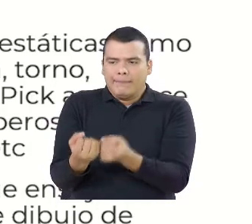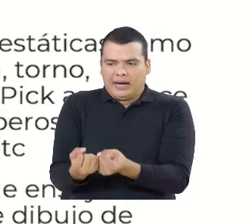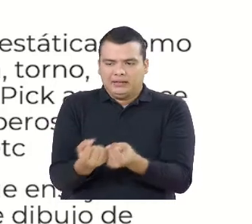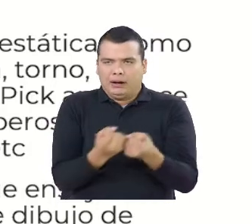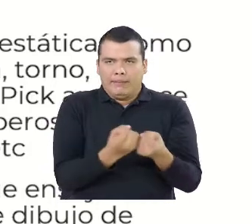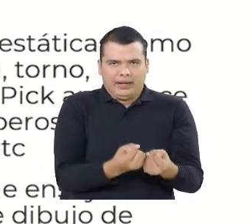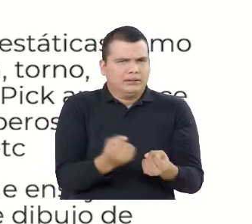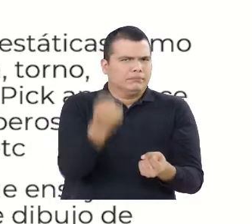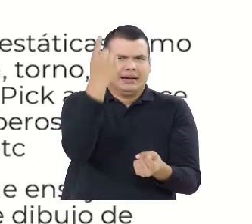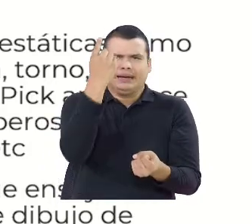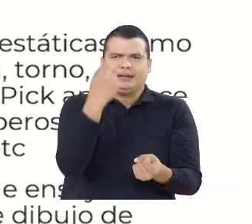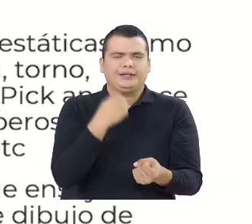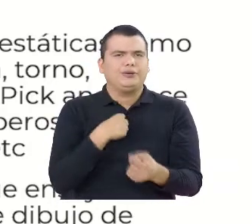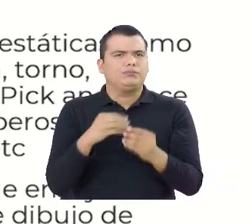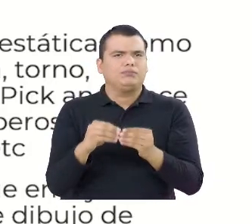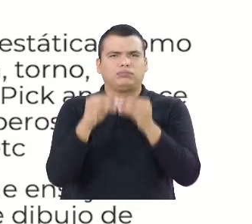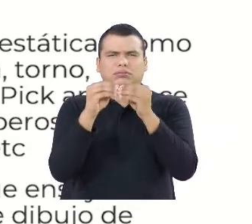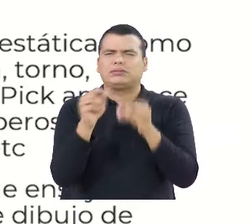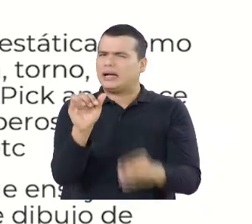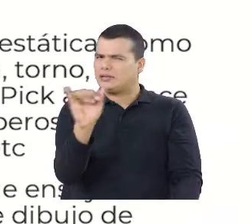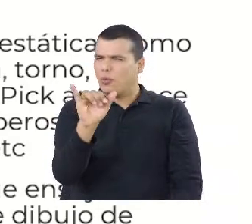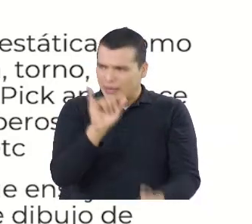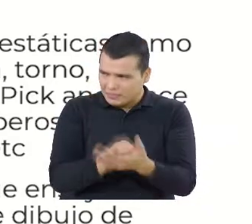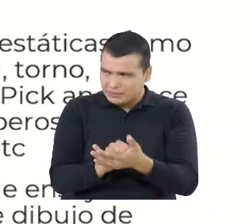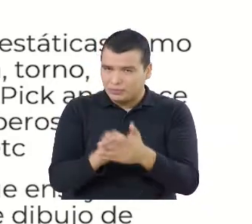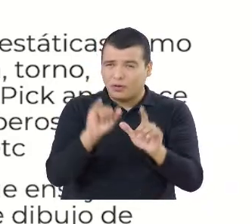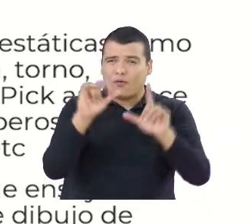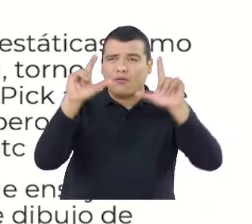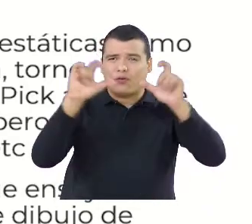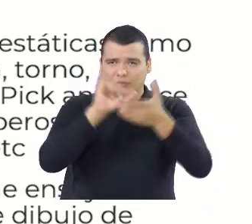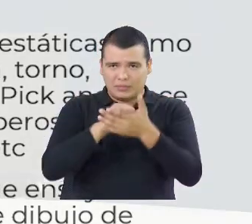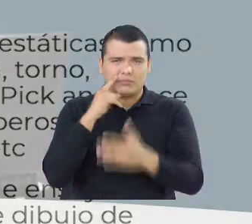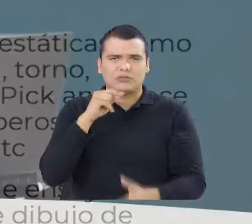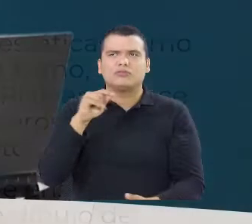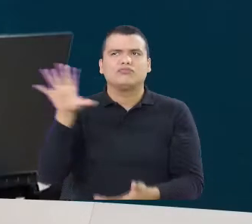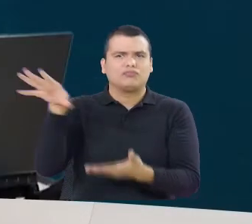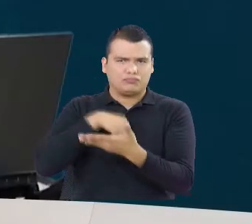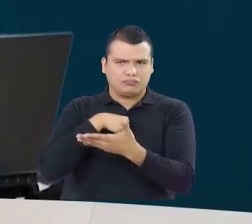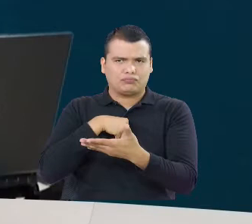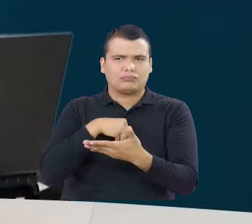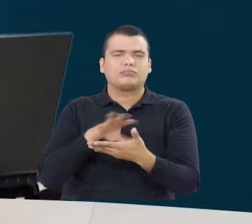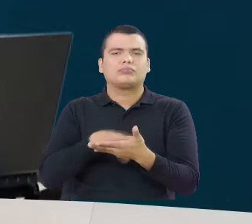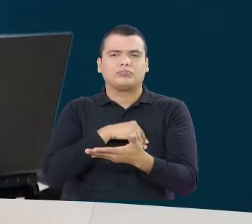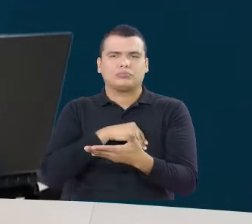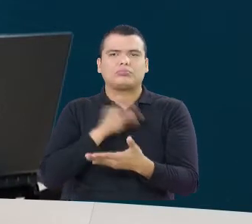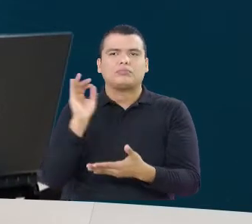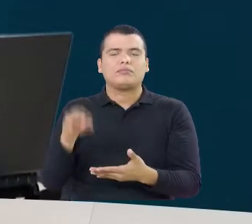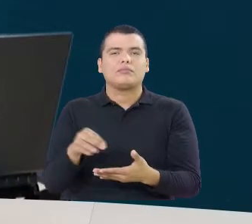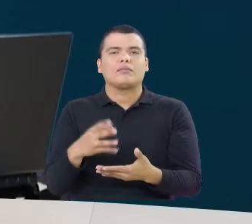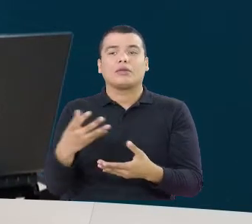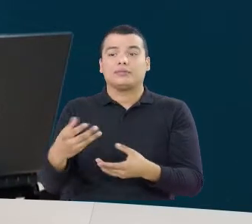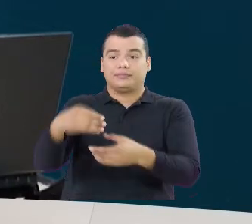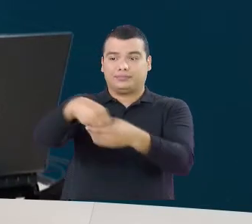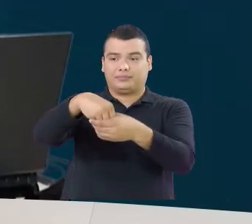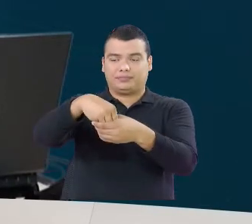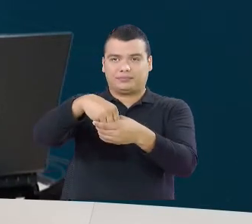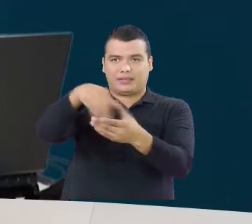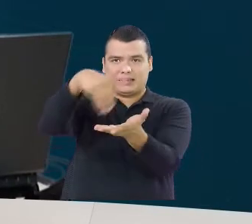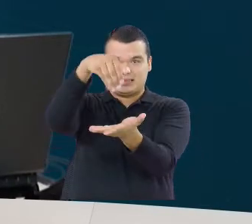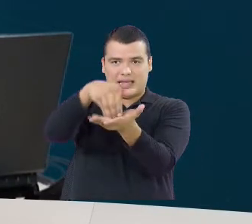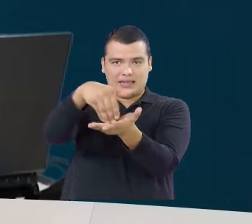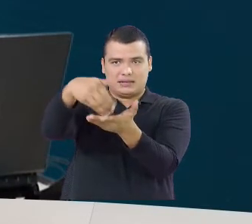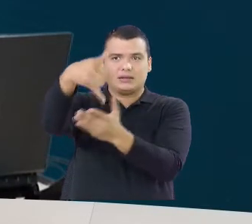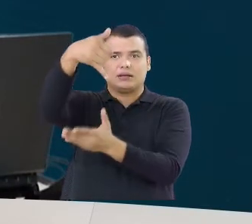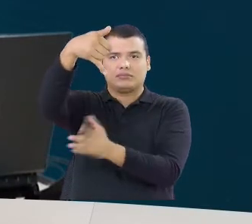máquina que yo creé fue así, parecida a la imagen que ven ahí. Entonces uno coloca el lapicero en la parte central